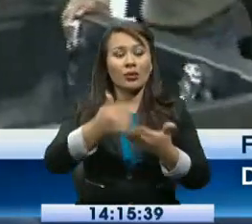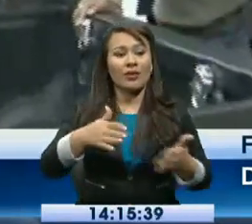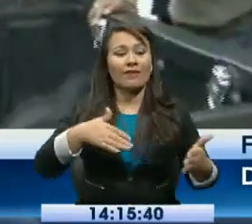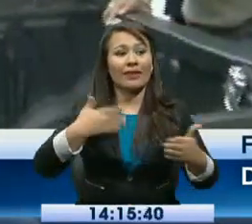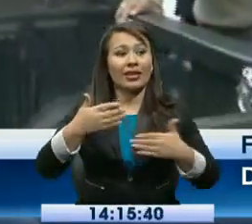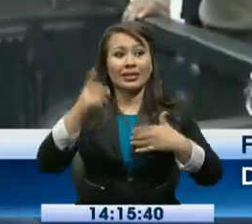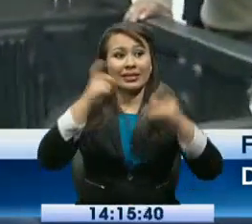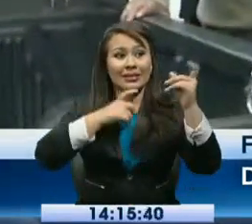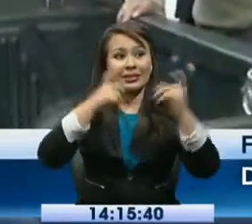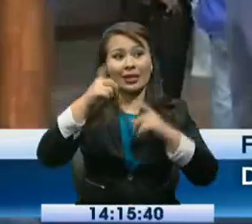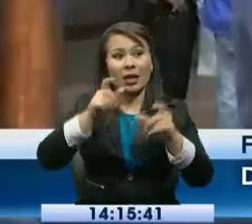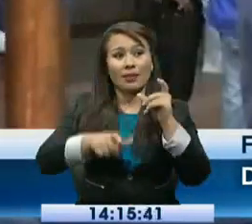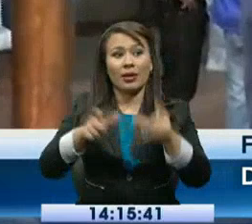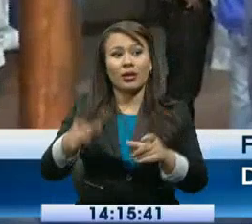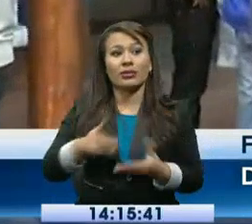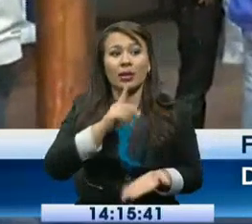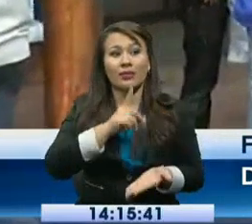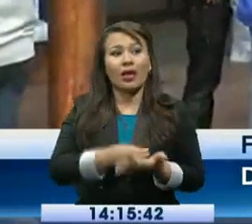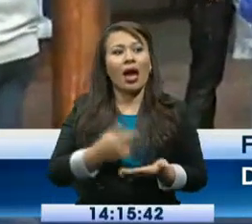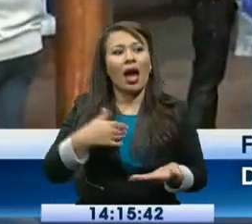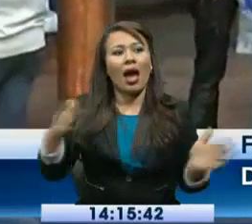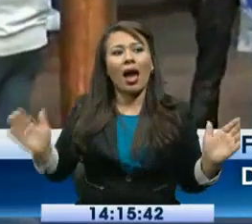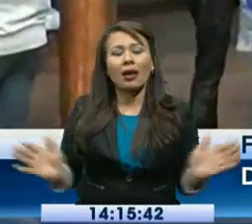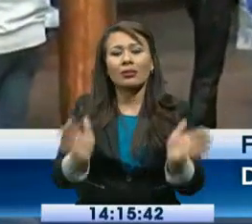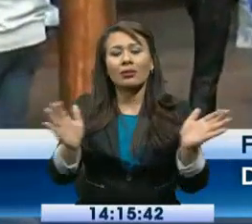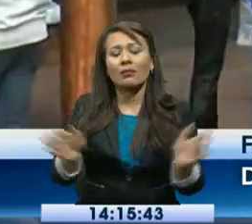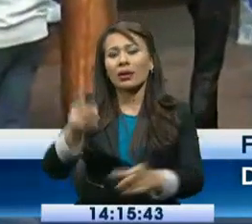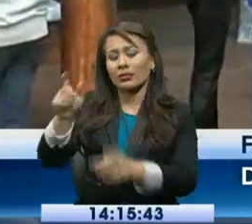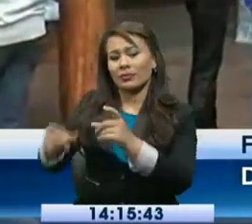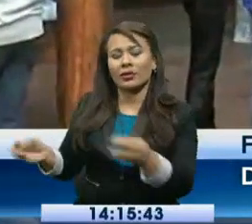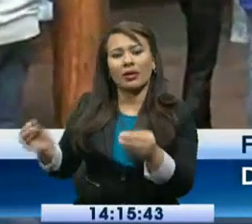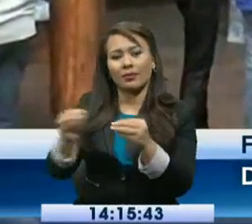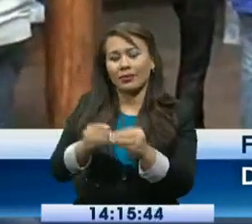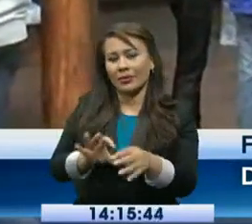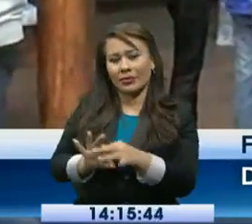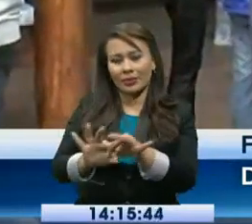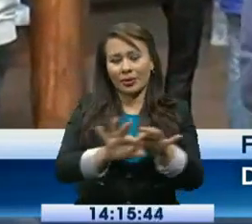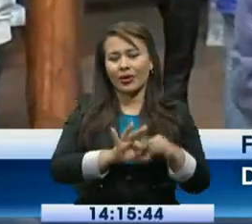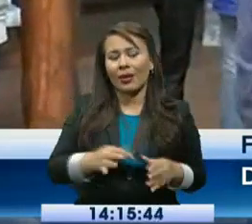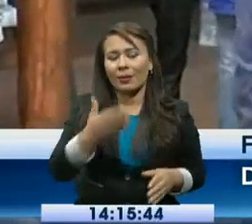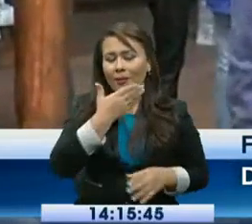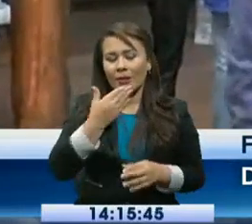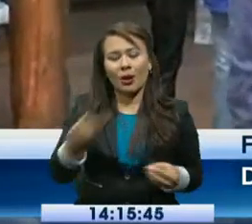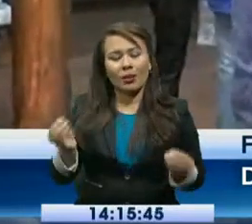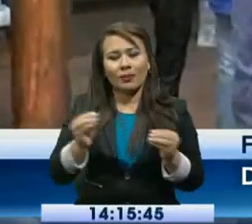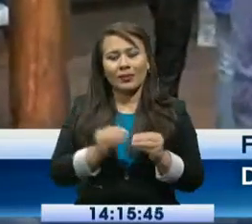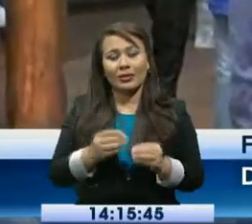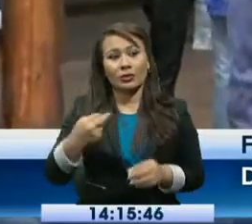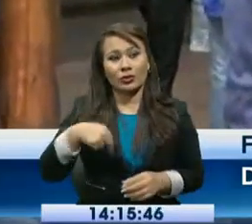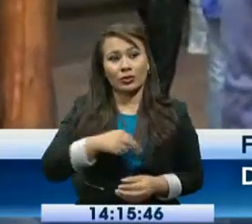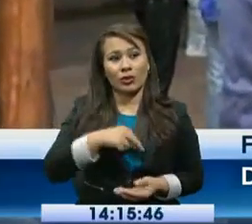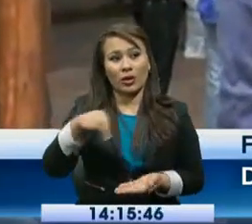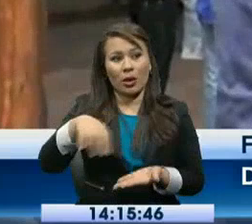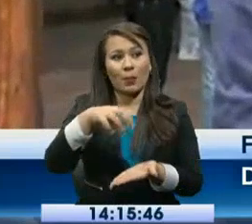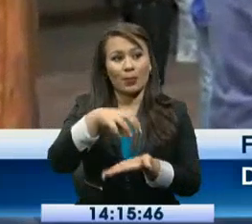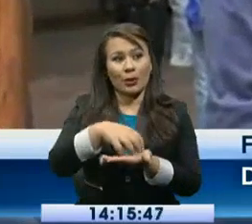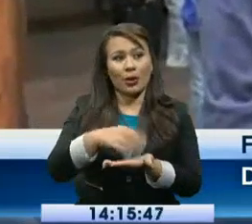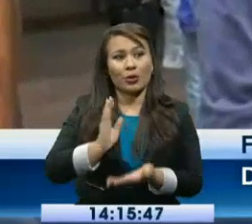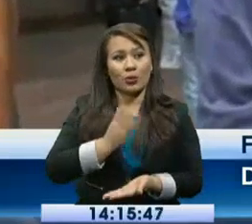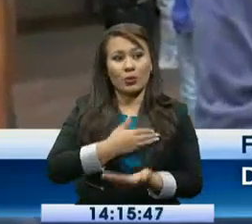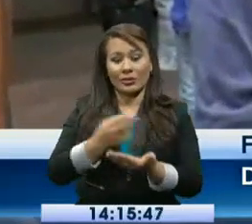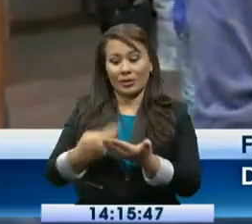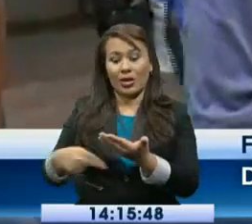de la reacción de la gente, y sin embargo motivando a que lo hagamos, y lo hagamos cada vez más. Si nosotros fuésemos la provincia que hoy día estaría enterrando a nuestros